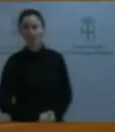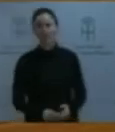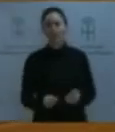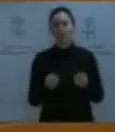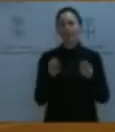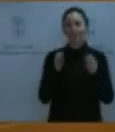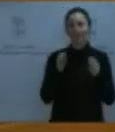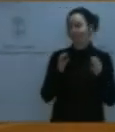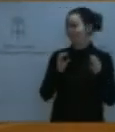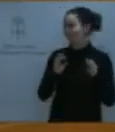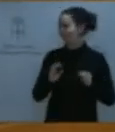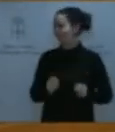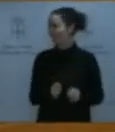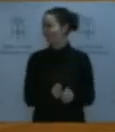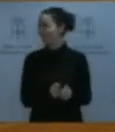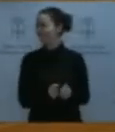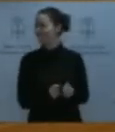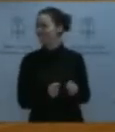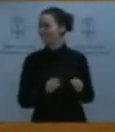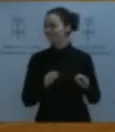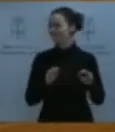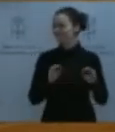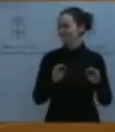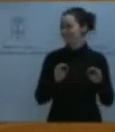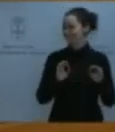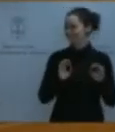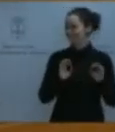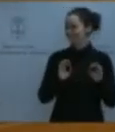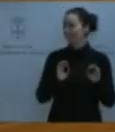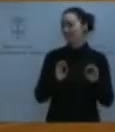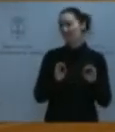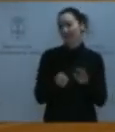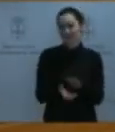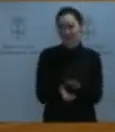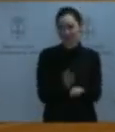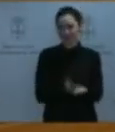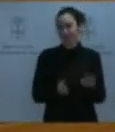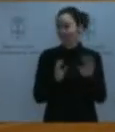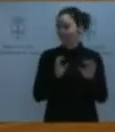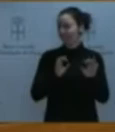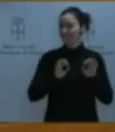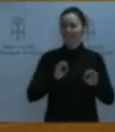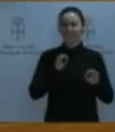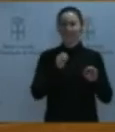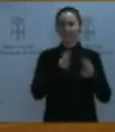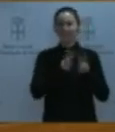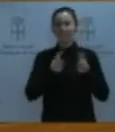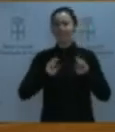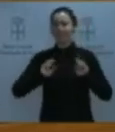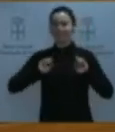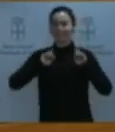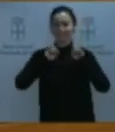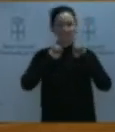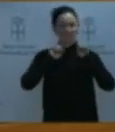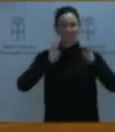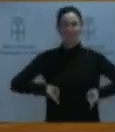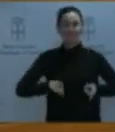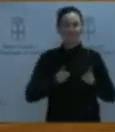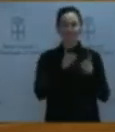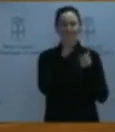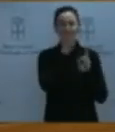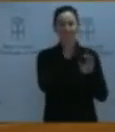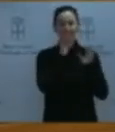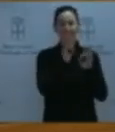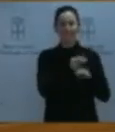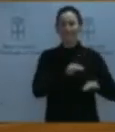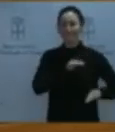y también, de igual modo, intentaremos elevar inversiones, por ejemplo, en el caso concreto del medio rural, para cumplir con el PDR, por así no poner en